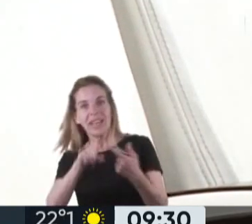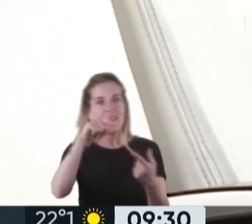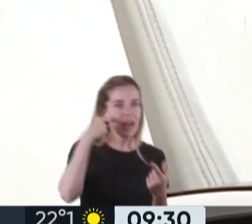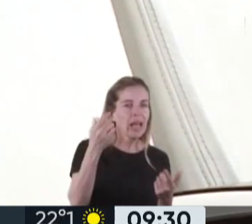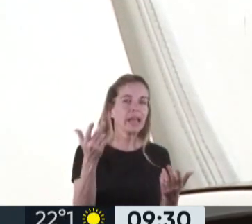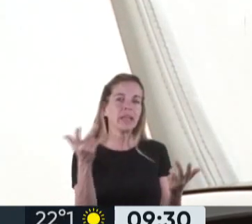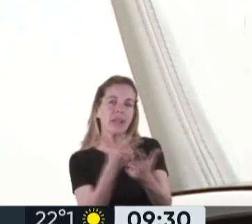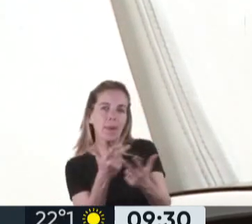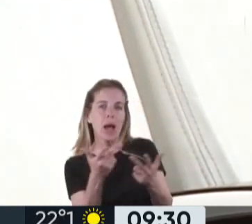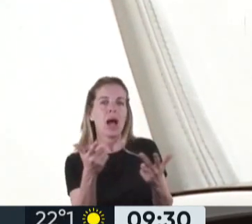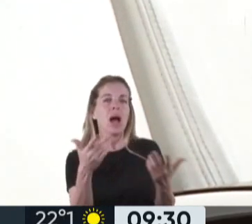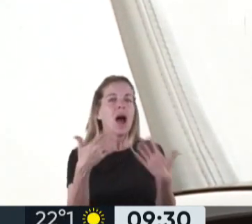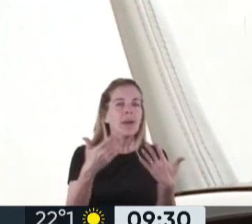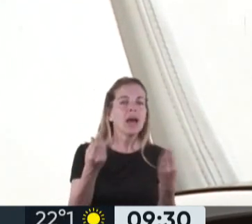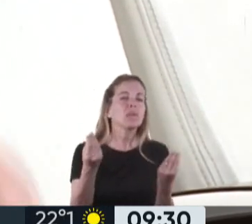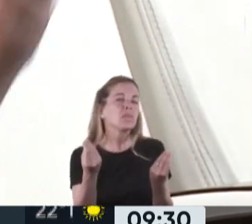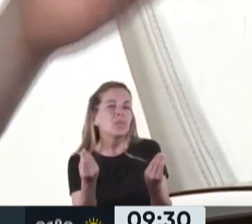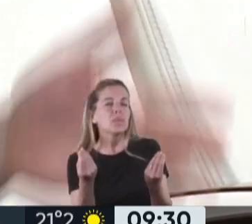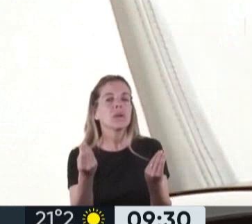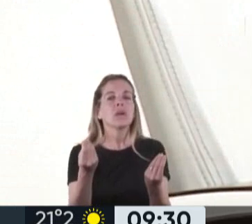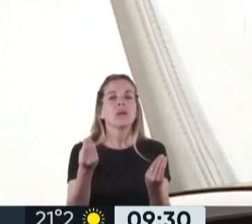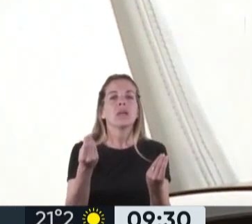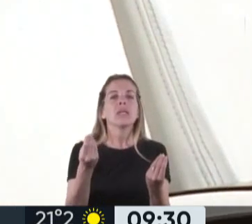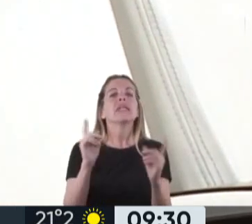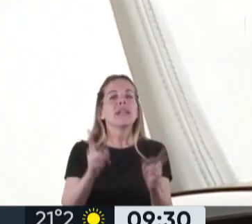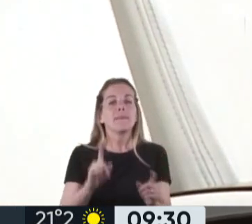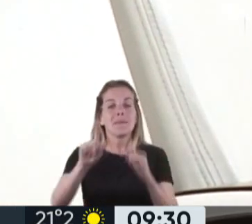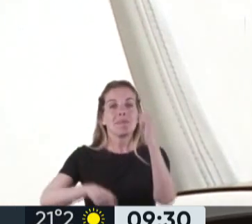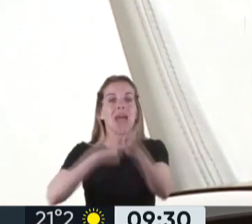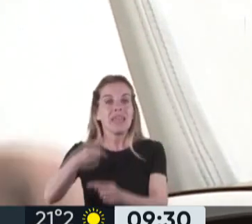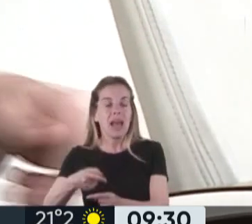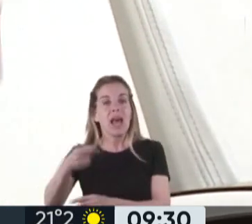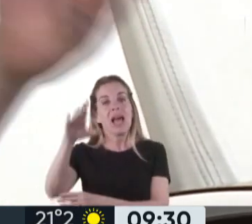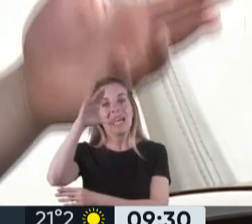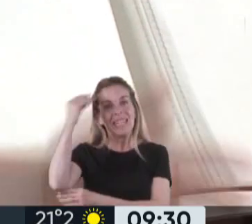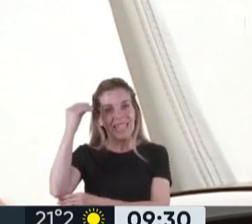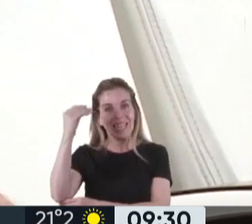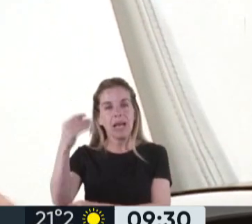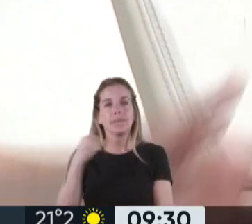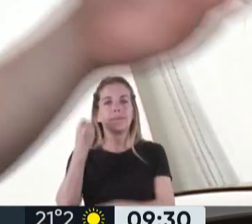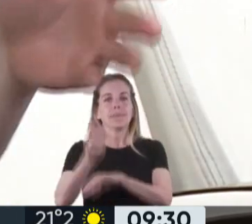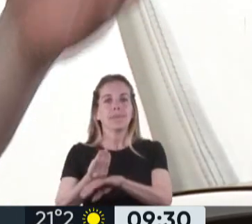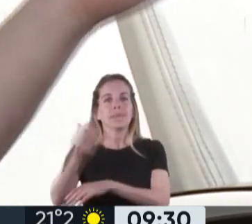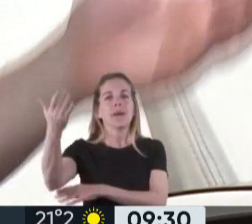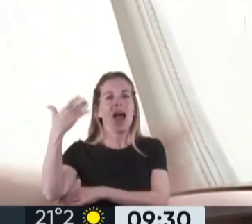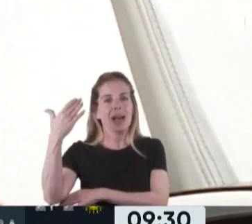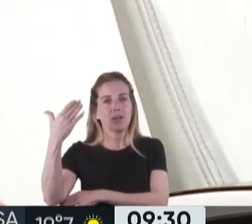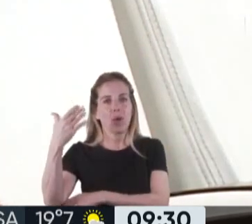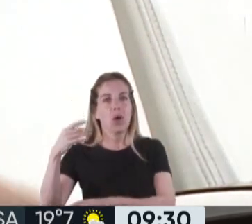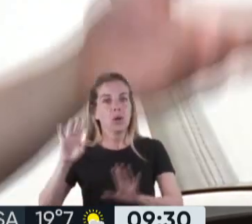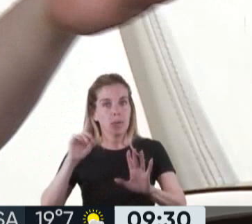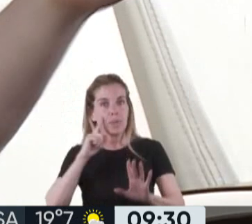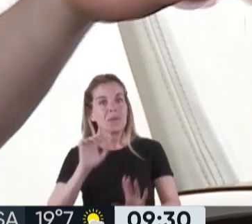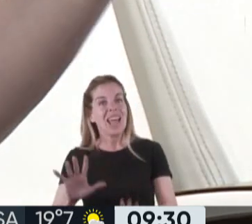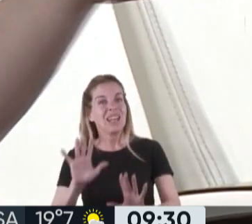qué preocupación hay en el gobierno sobre la seguridad del acto de mañana de la vicepresidenta, que reaparece días después de la liberación